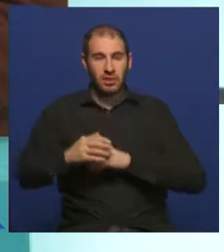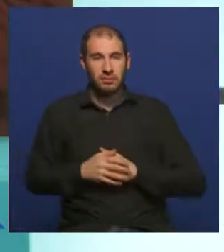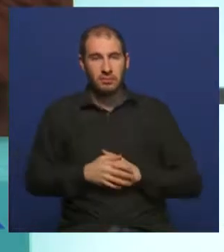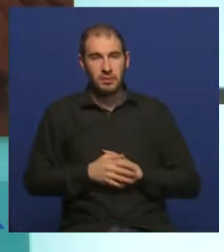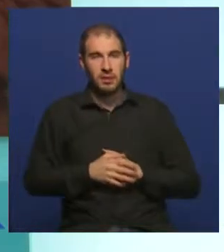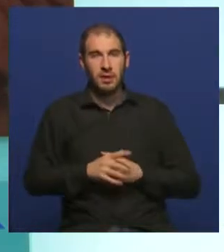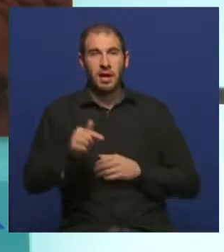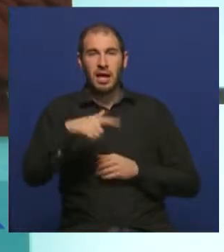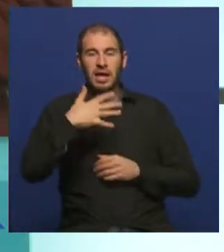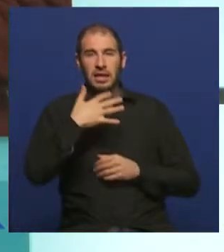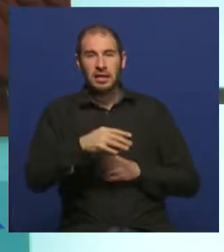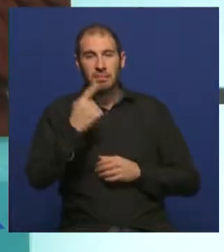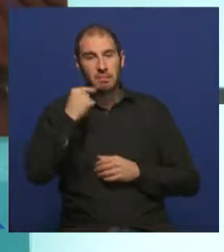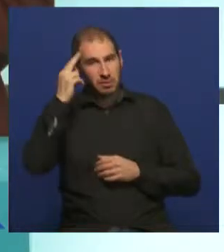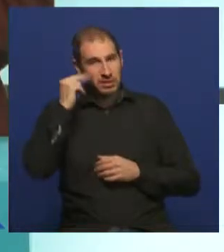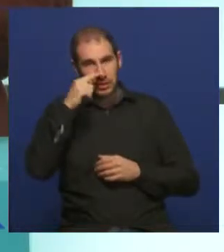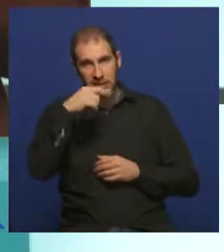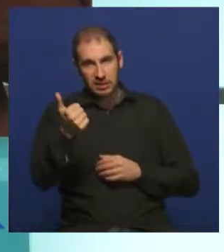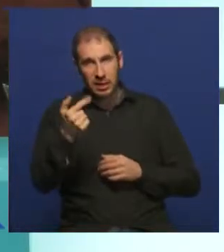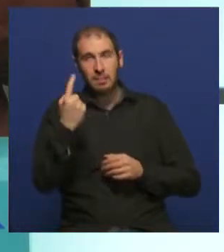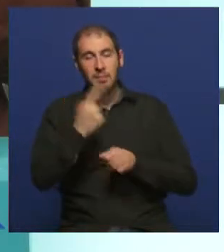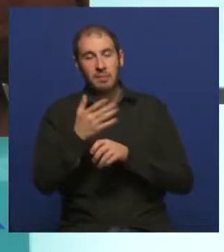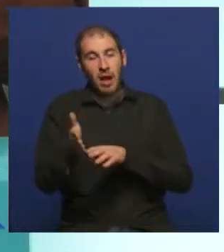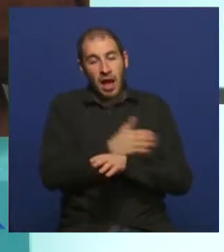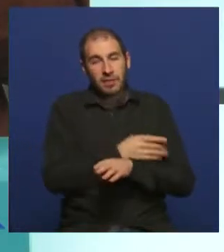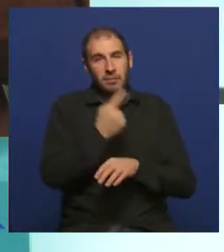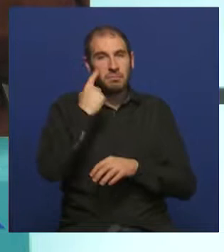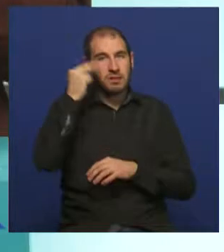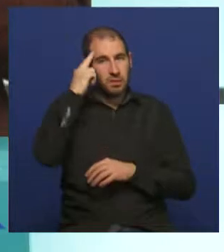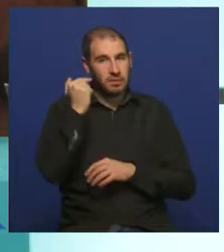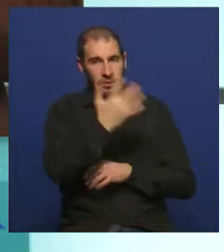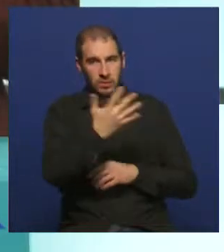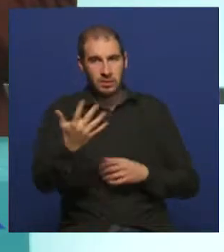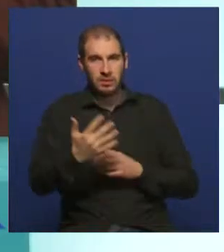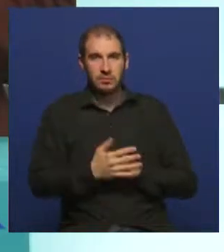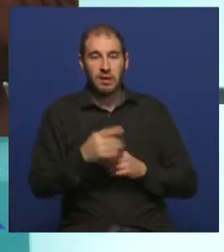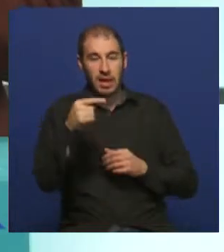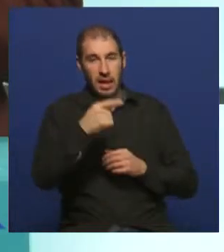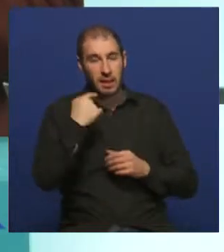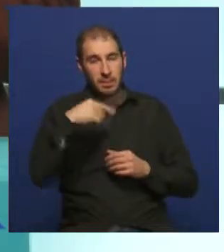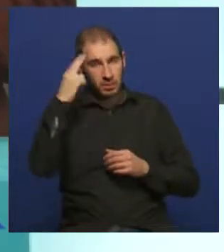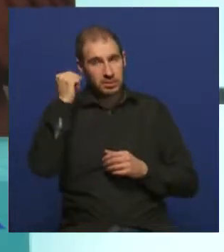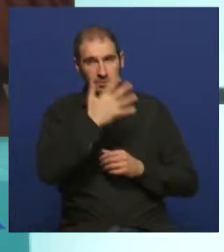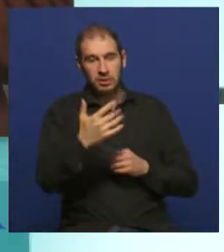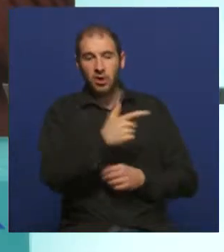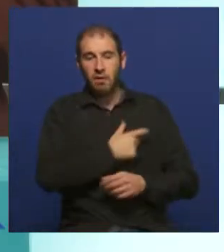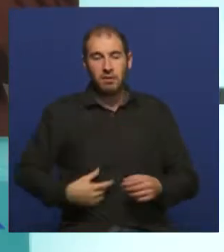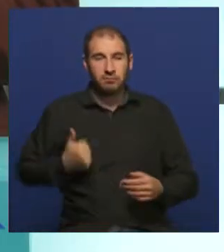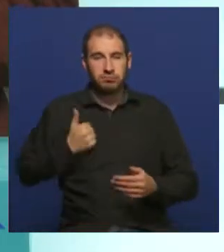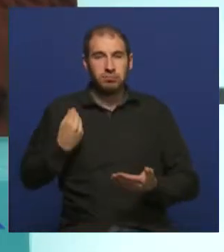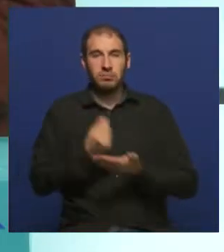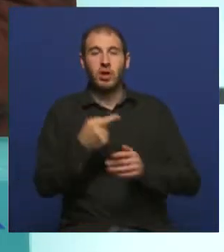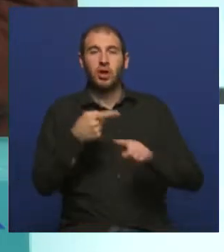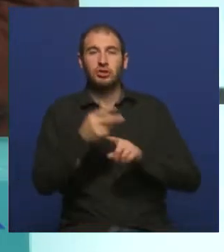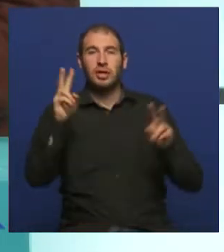que para poder entender el 76 tenemos que retrotraernos al 55. Claro. En el 55 se produce un golpe de Estado contra